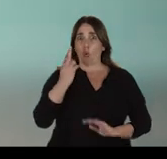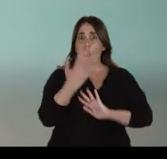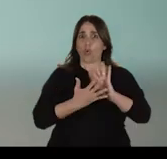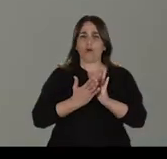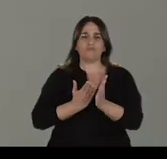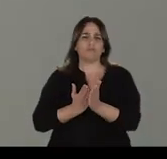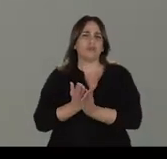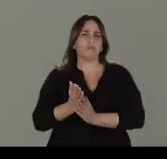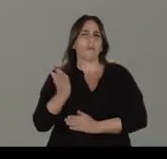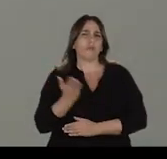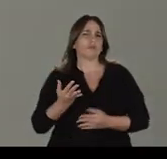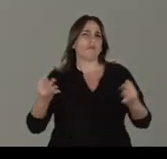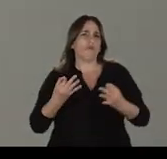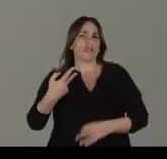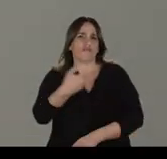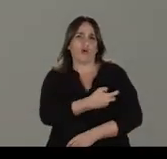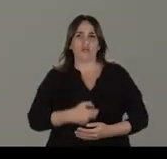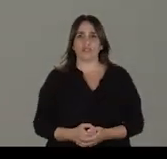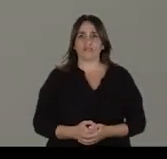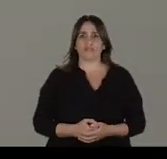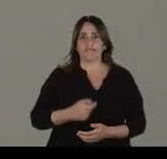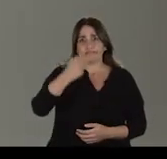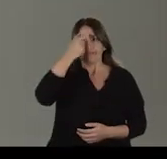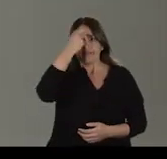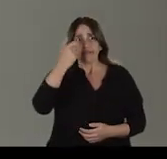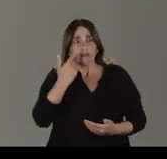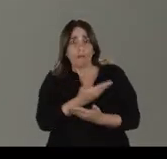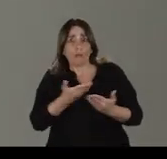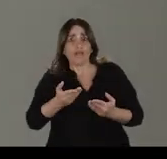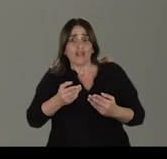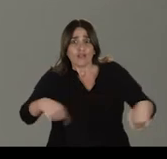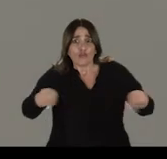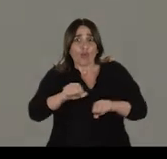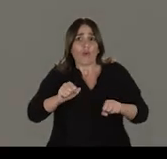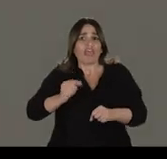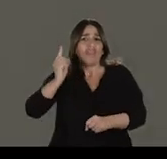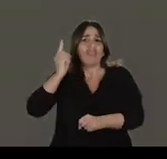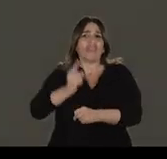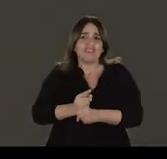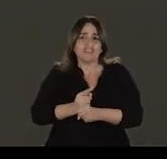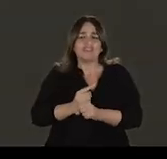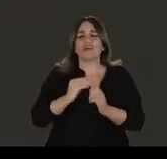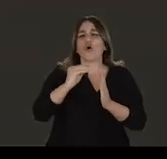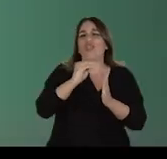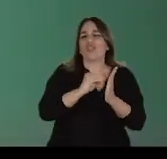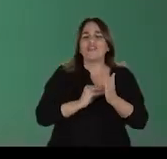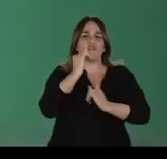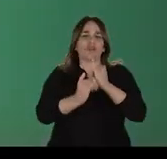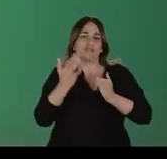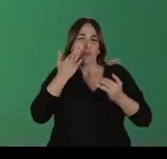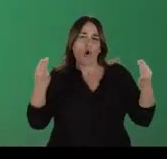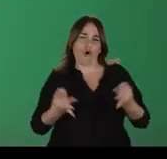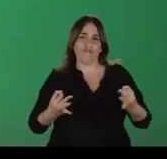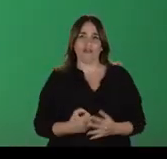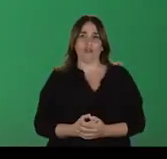Uruguay siempre tuvo altas tasas de vacunación. Y la ciencia tiene las respuestas para que tomes las decisiones en base a datos confiables. Las vacunas contra